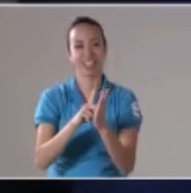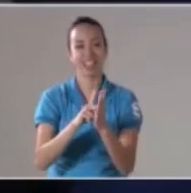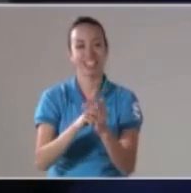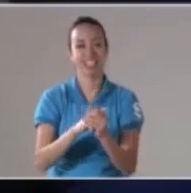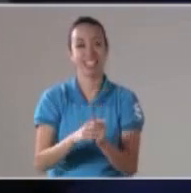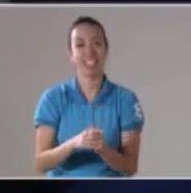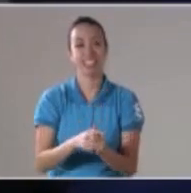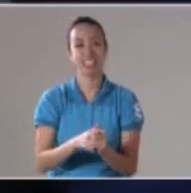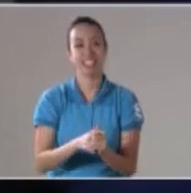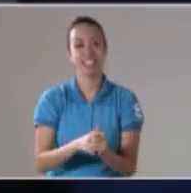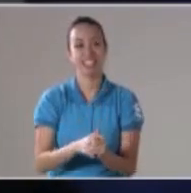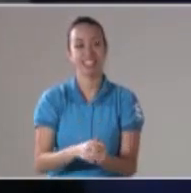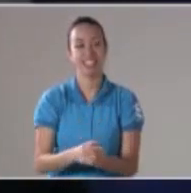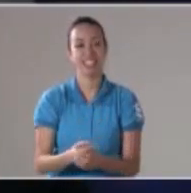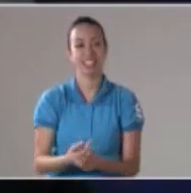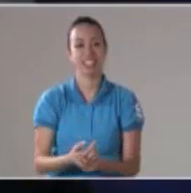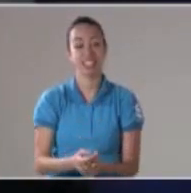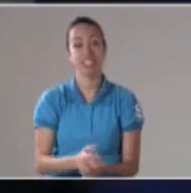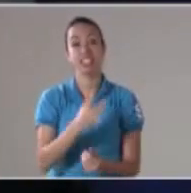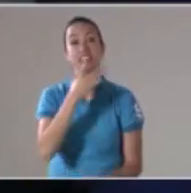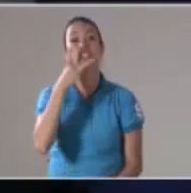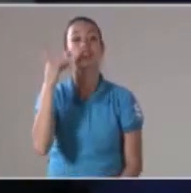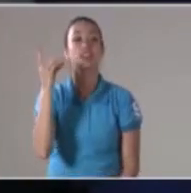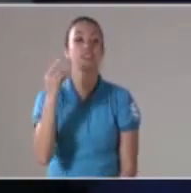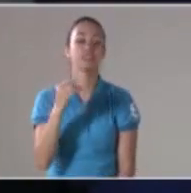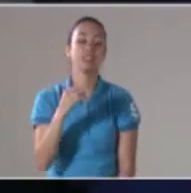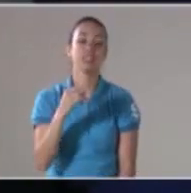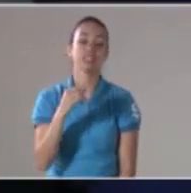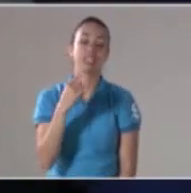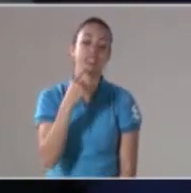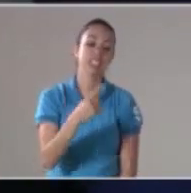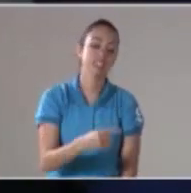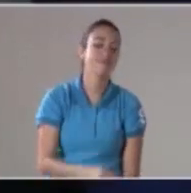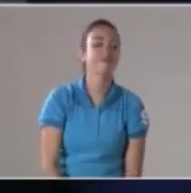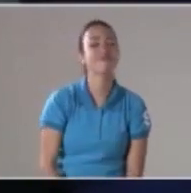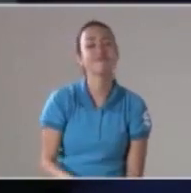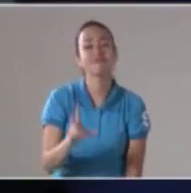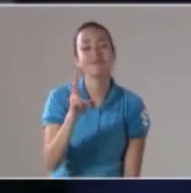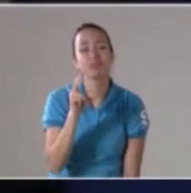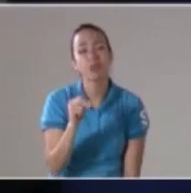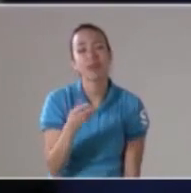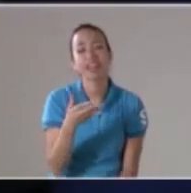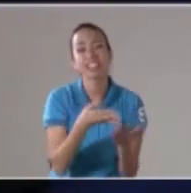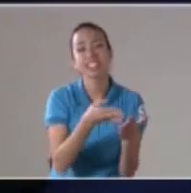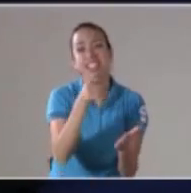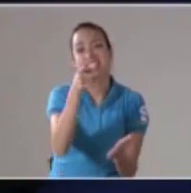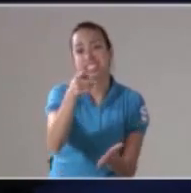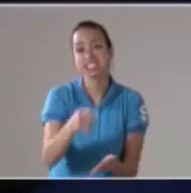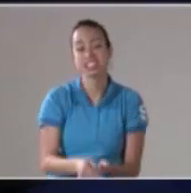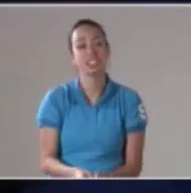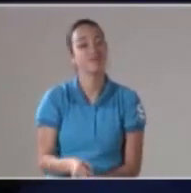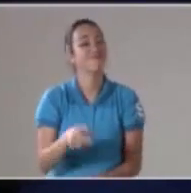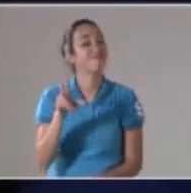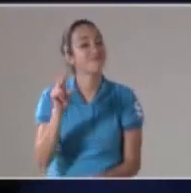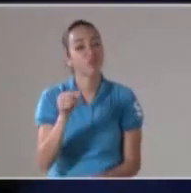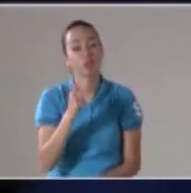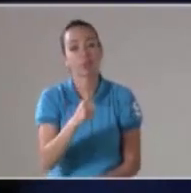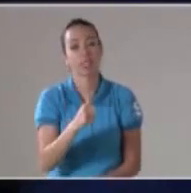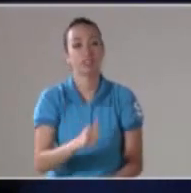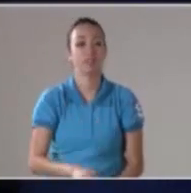vivir. Y Dios te dice: no, no, no, no te vayas ahí. Ahí no te conviene.